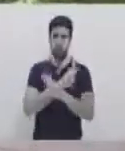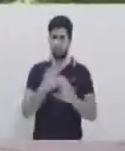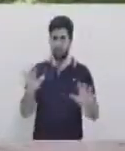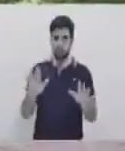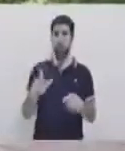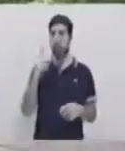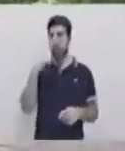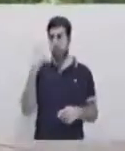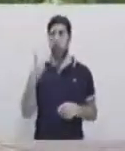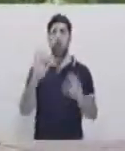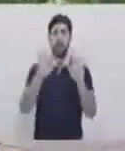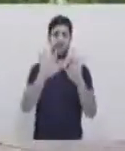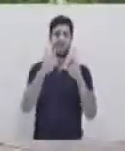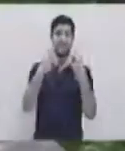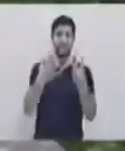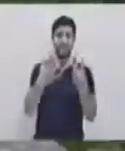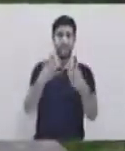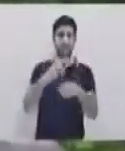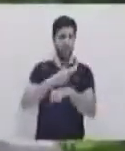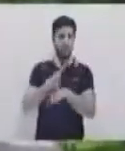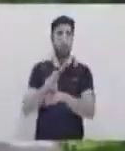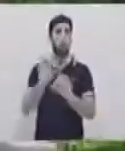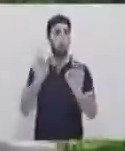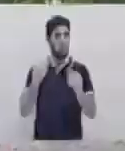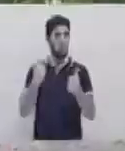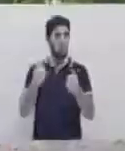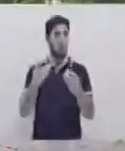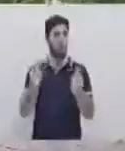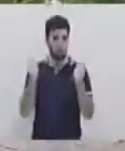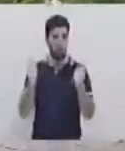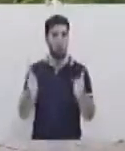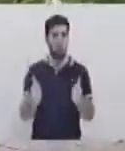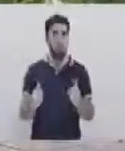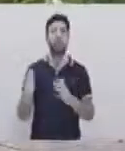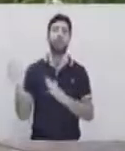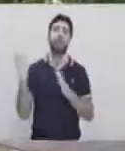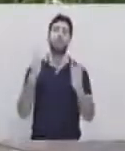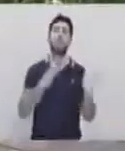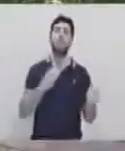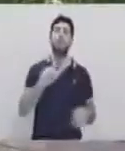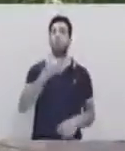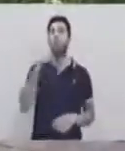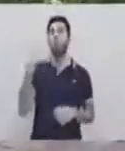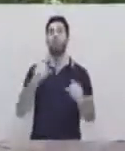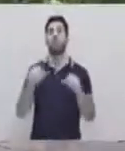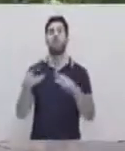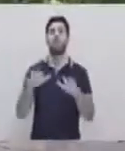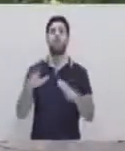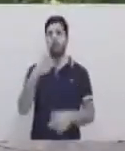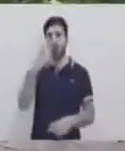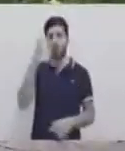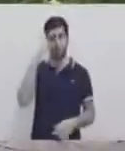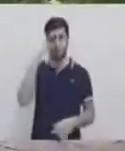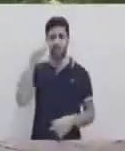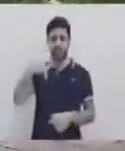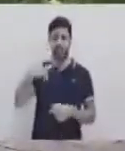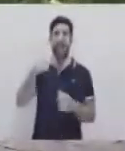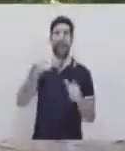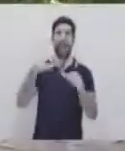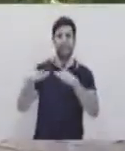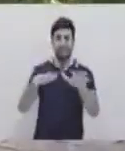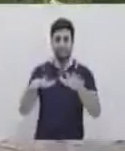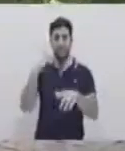¡Tiempo! 17 segundos. Muy bien. Siguiente actividad. Recuérdense que son